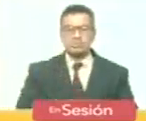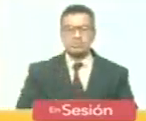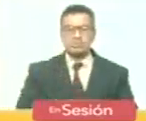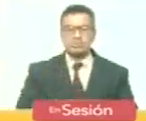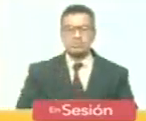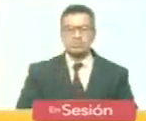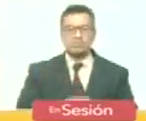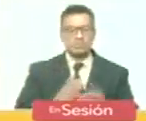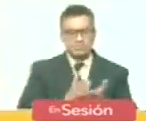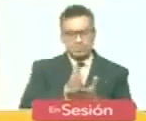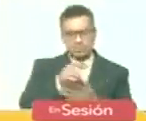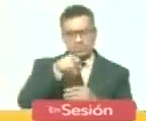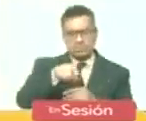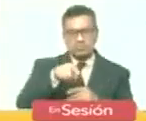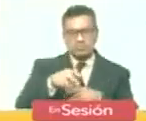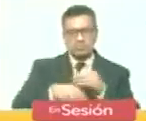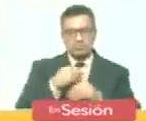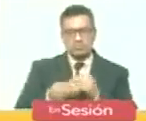Hacia ella vamos.